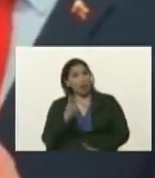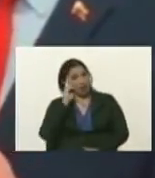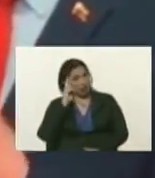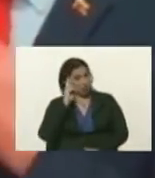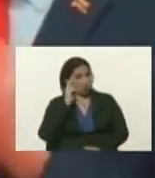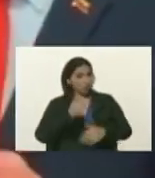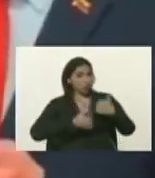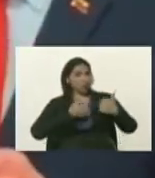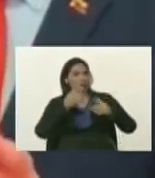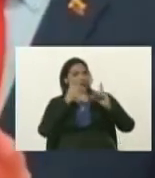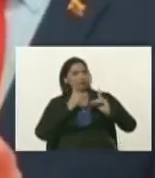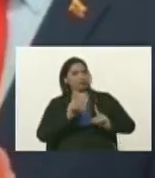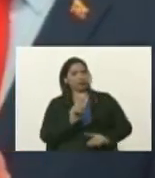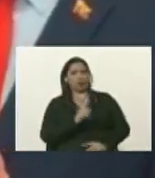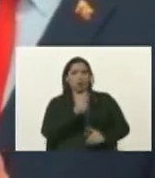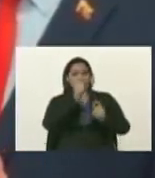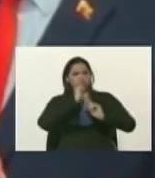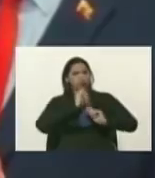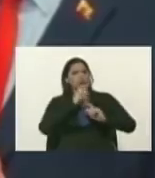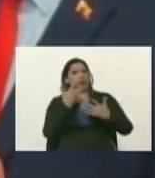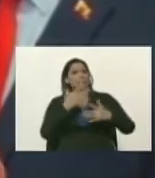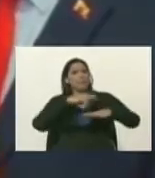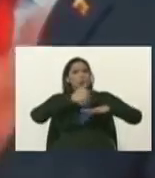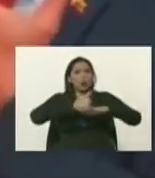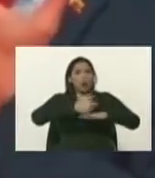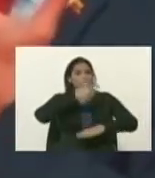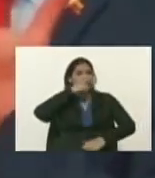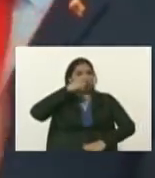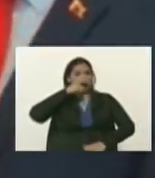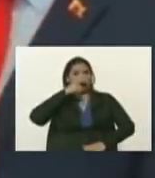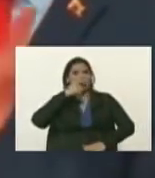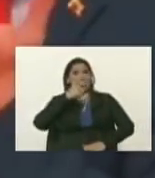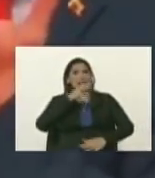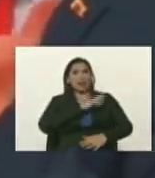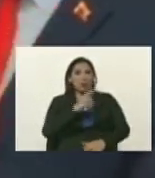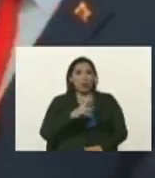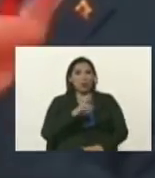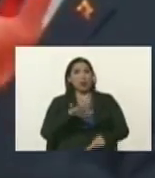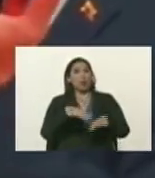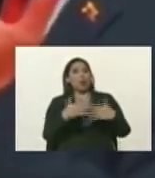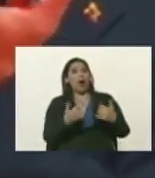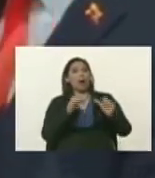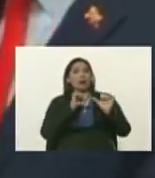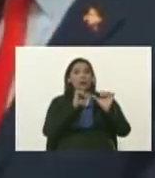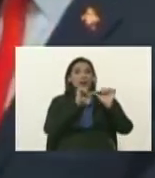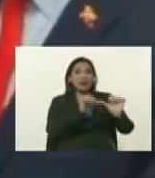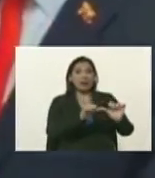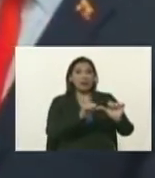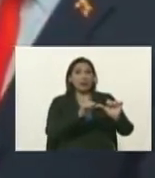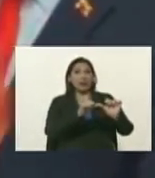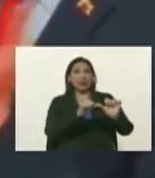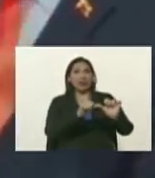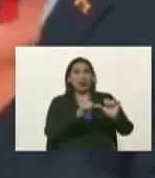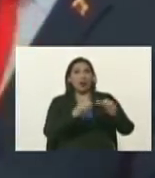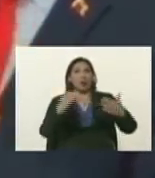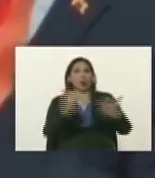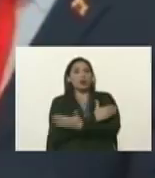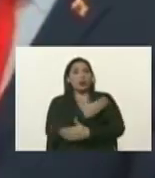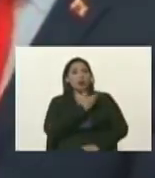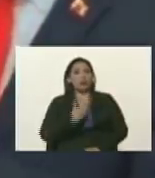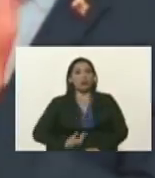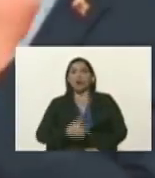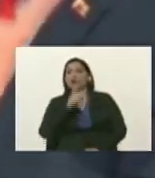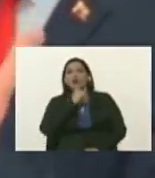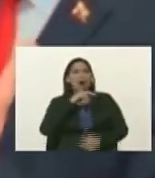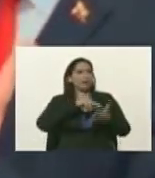cual se decidió no designar un procurador general de la República es que mientras se mantenga la usurpación de la presidencia, no tiene